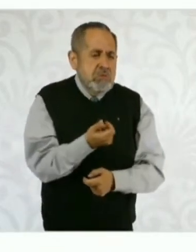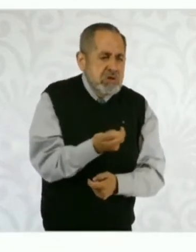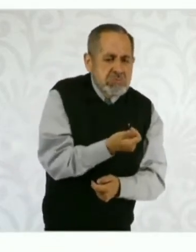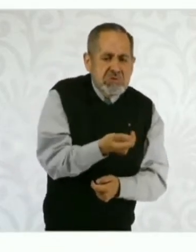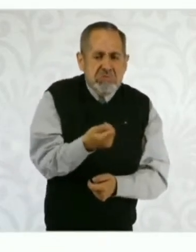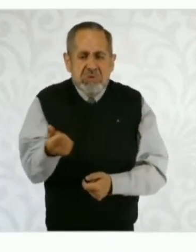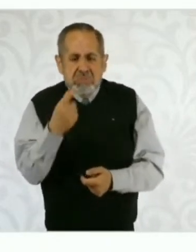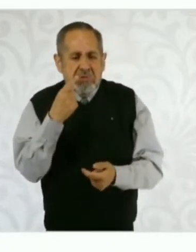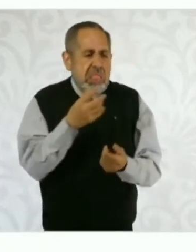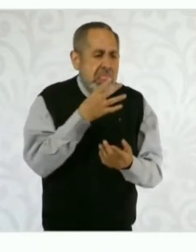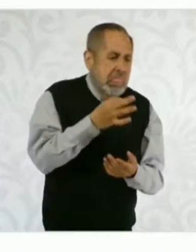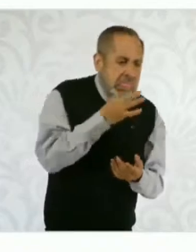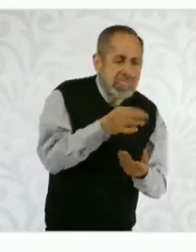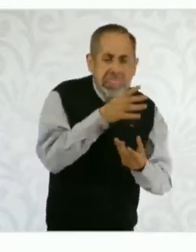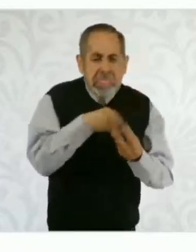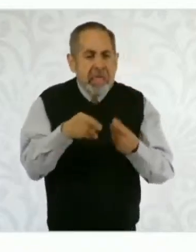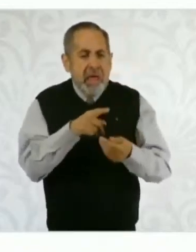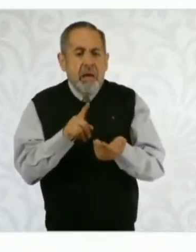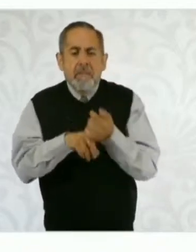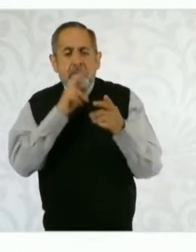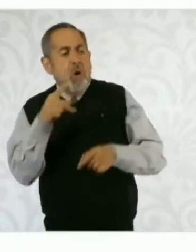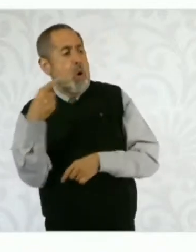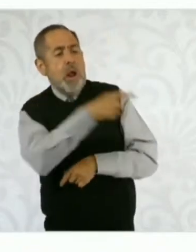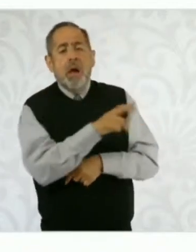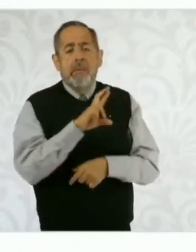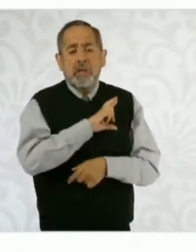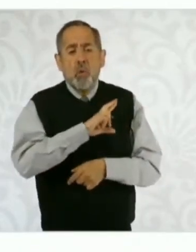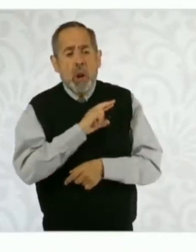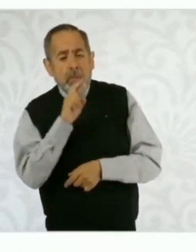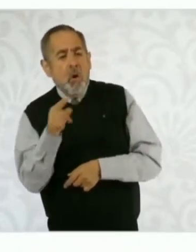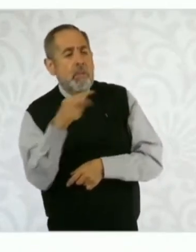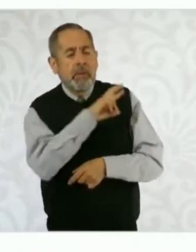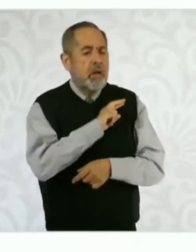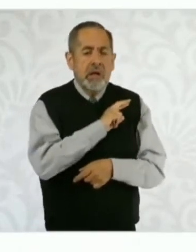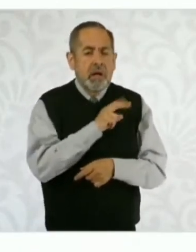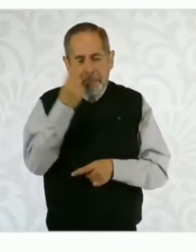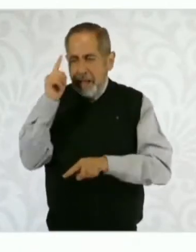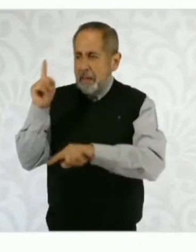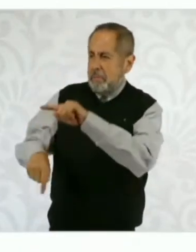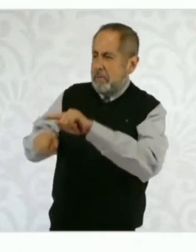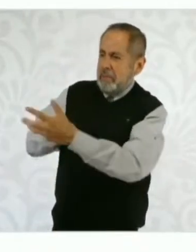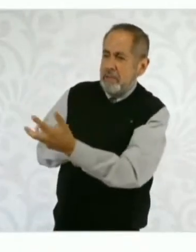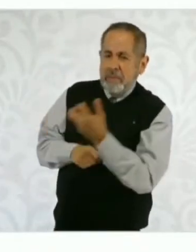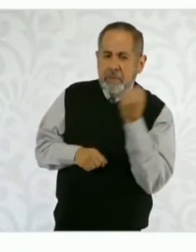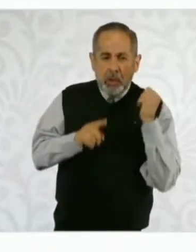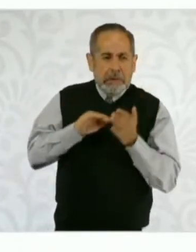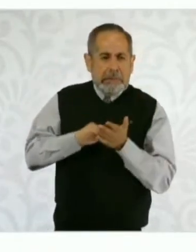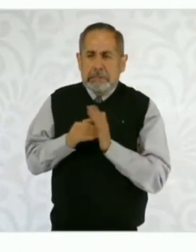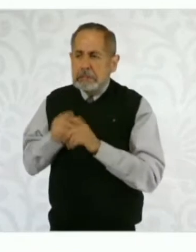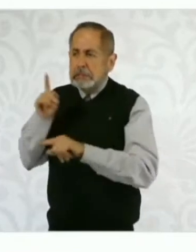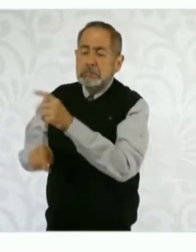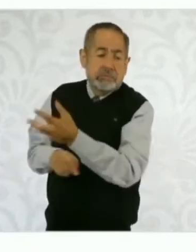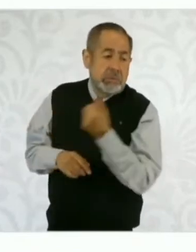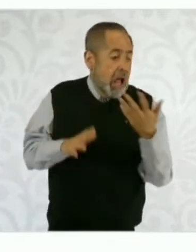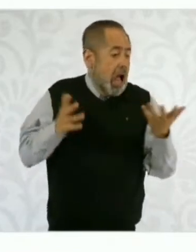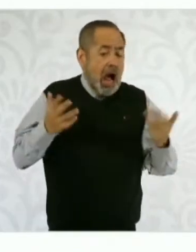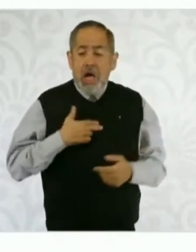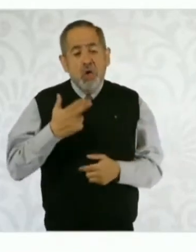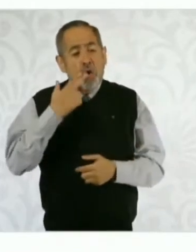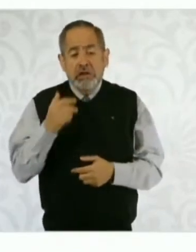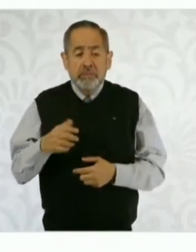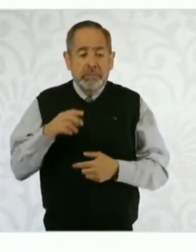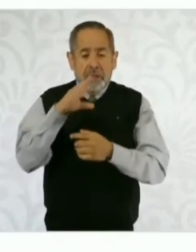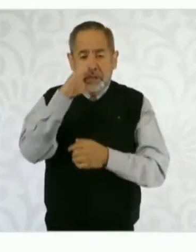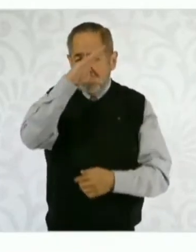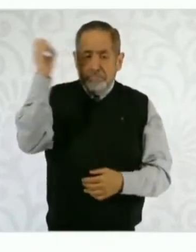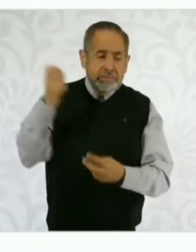procurando la contratación de servicios privados y cada vez más esta privatización silenciosa. No sirven los rayos X, pues que haga